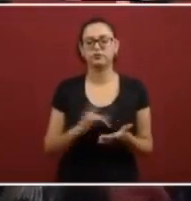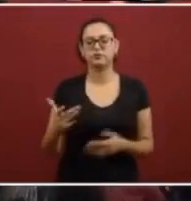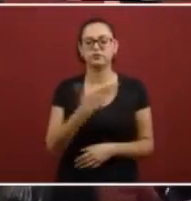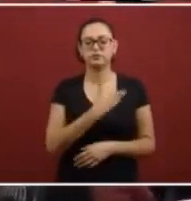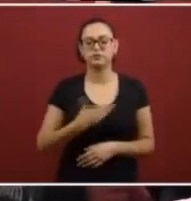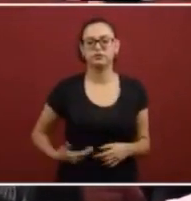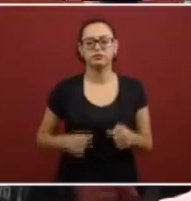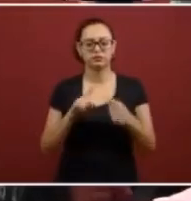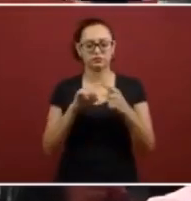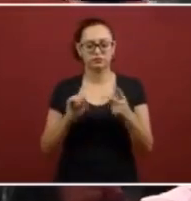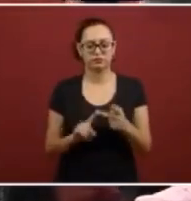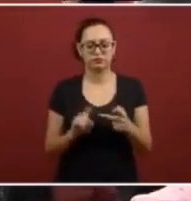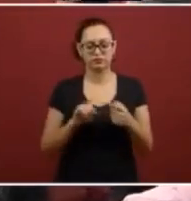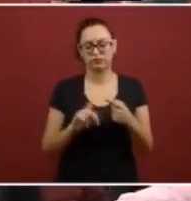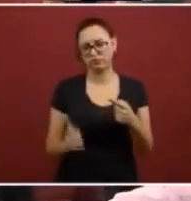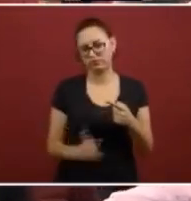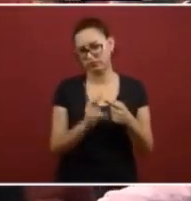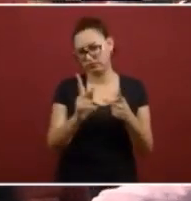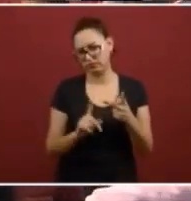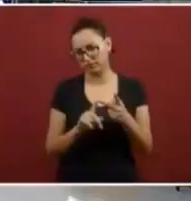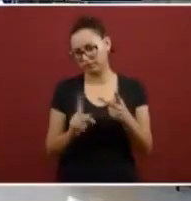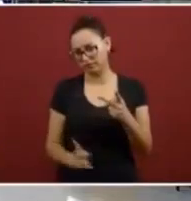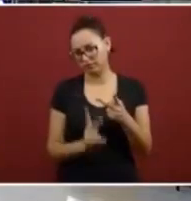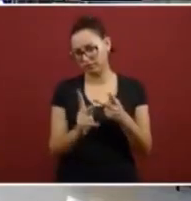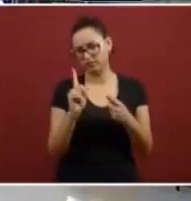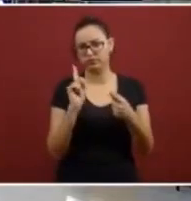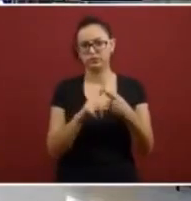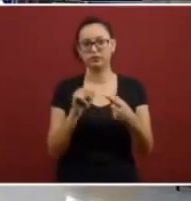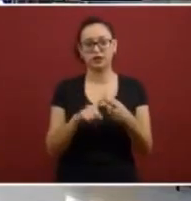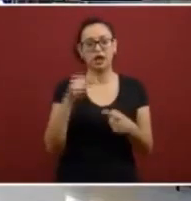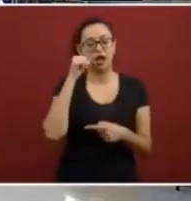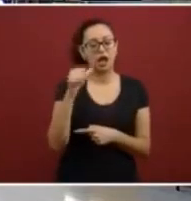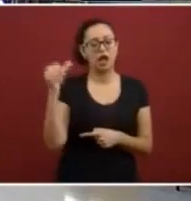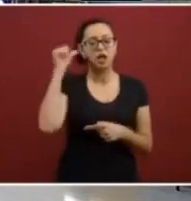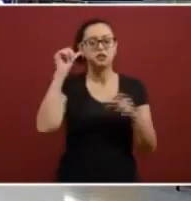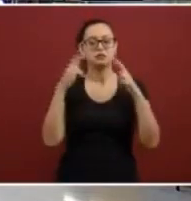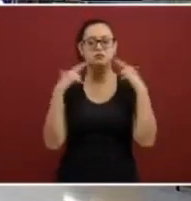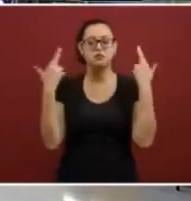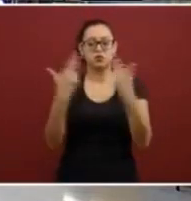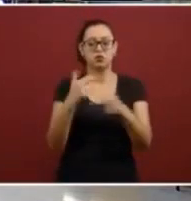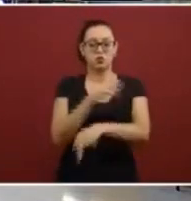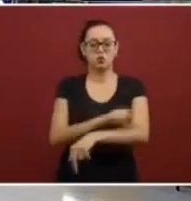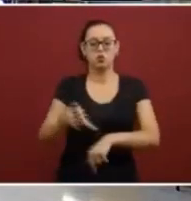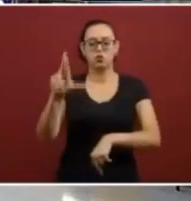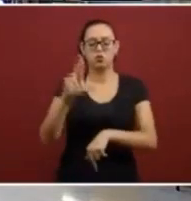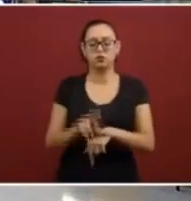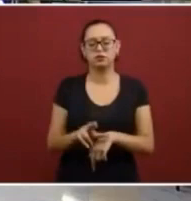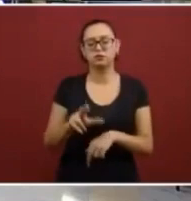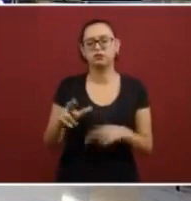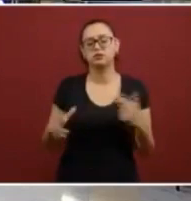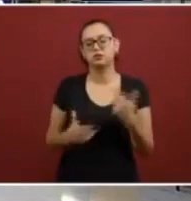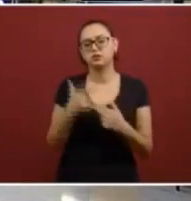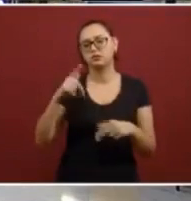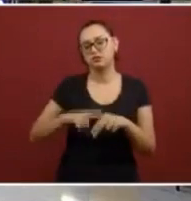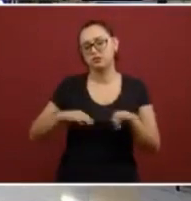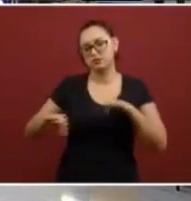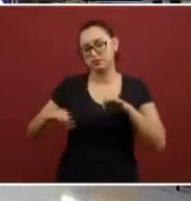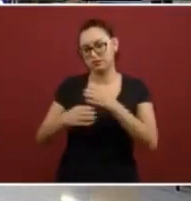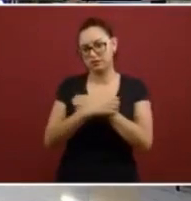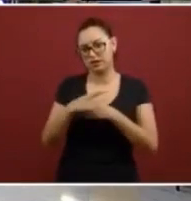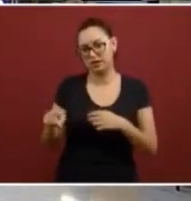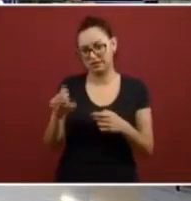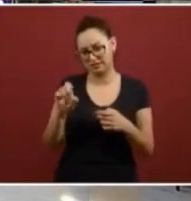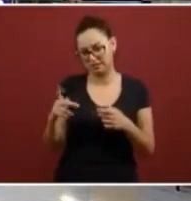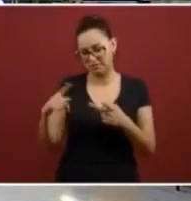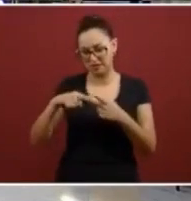question. preguntas. Primero, si nos puede informar Can- acerca de la reunión que can you tuvo ayer inform con us la Coordinadora regarding, Nacional de Trabajadores de la Educación. ¿En qué términos se dio?